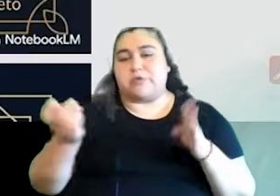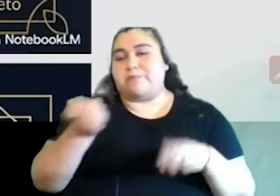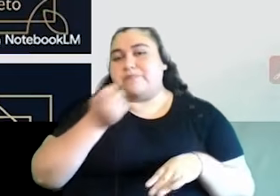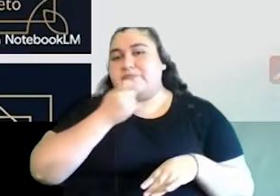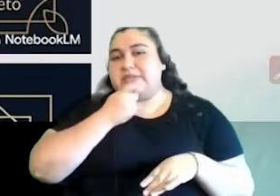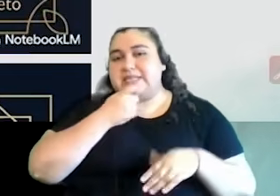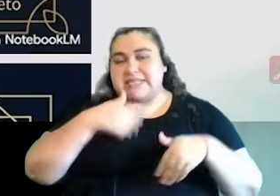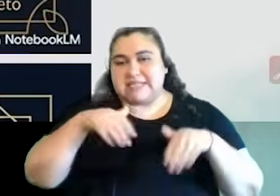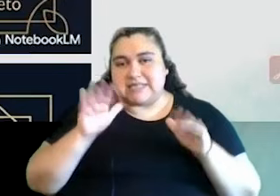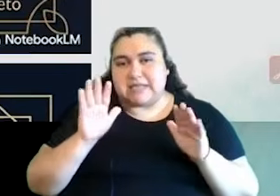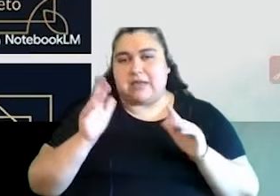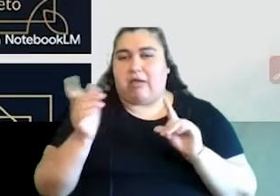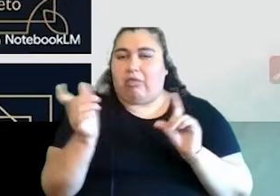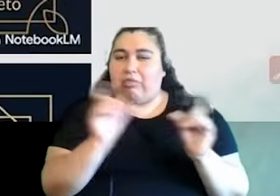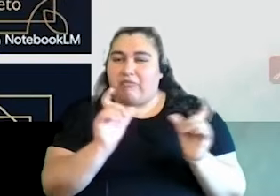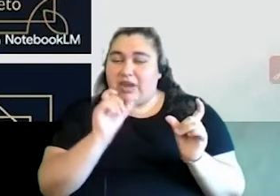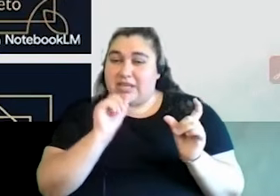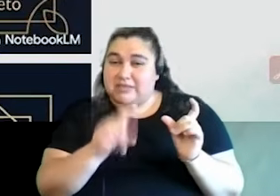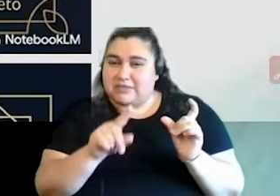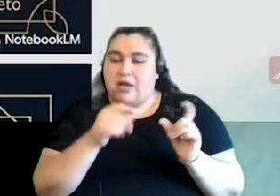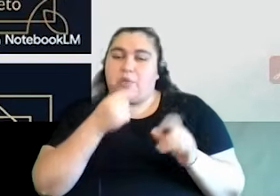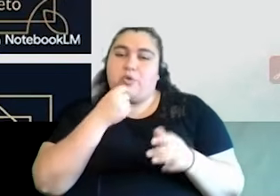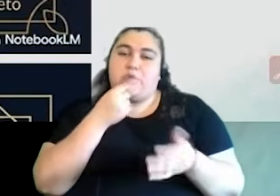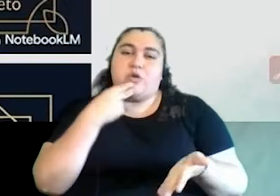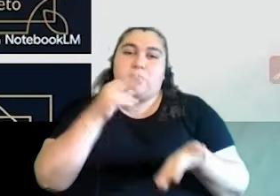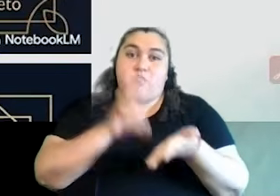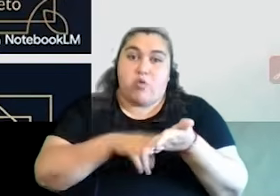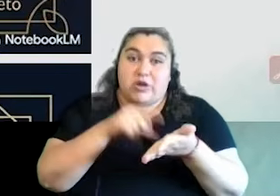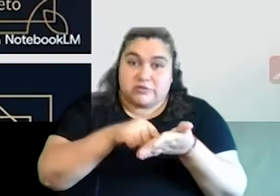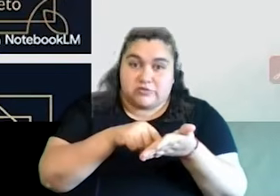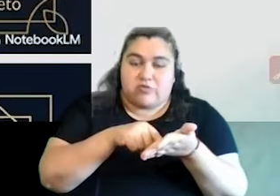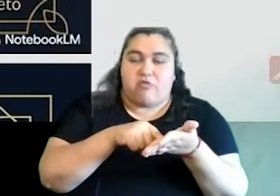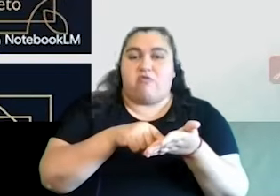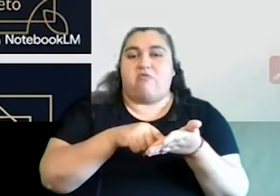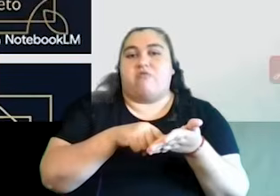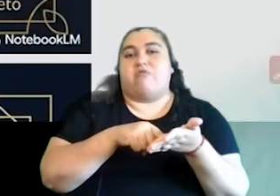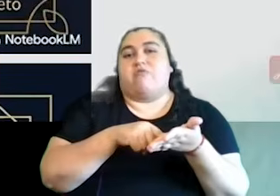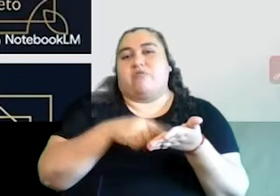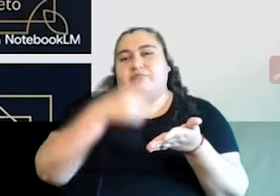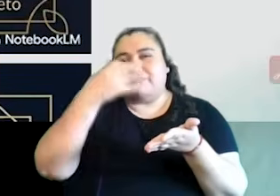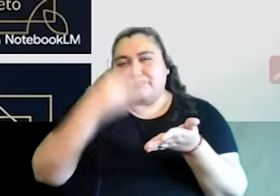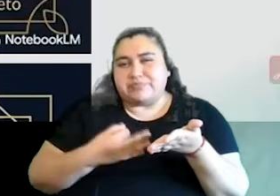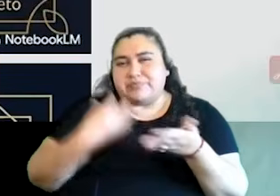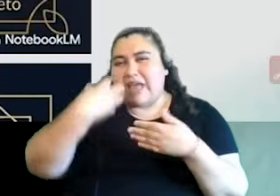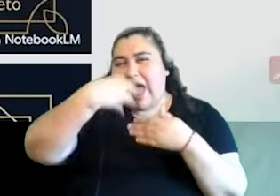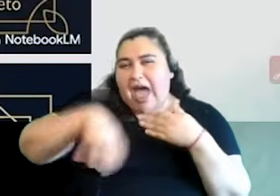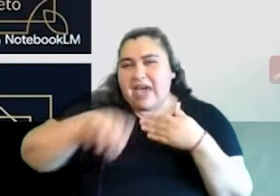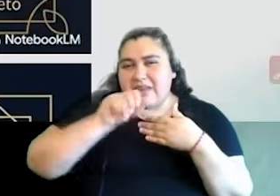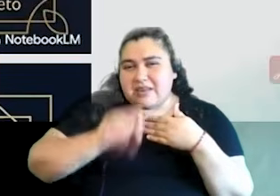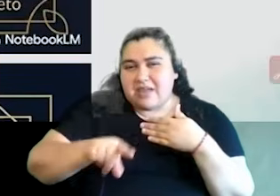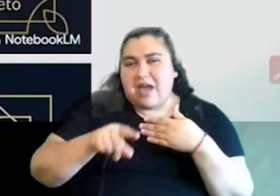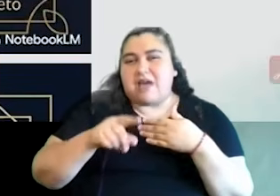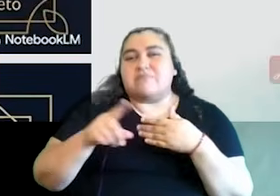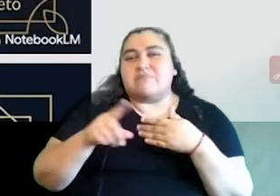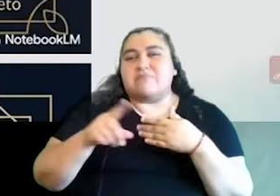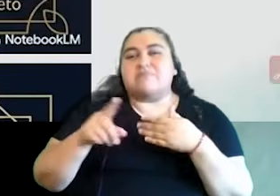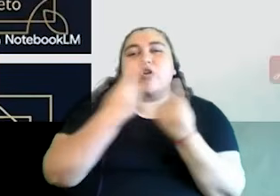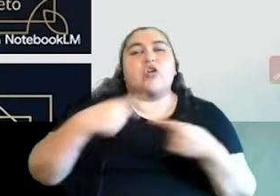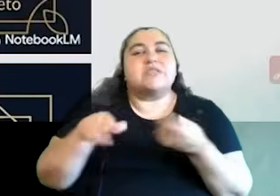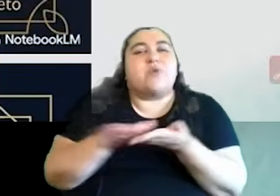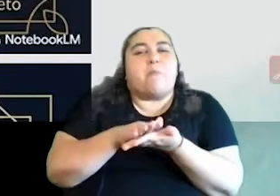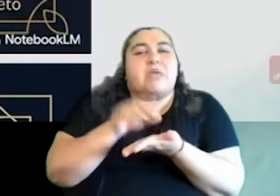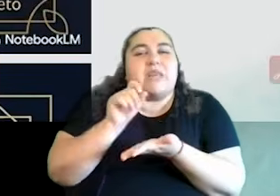en la diferencia entre el impuesto declarado y el impuesto detectado por el organismo supera la condición mínima